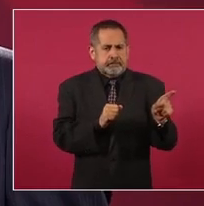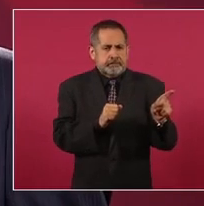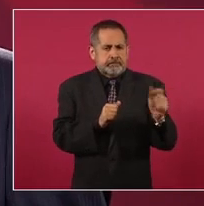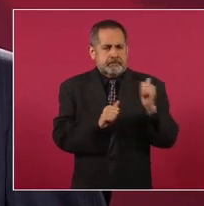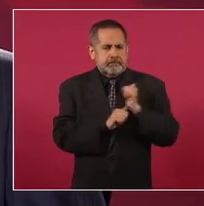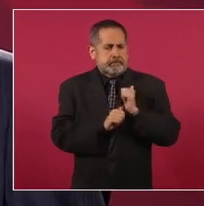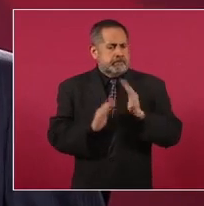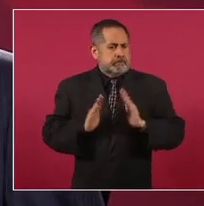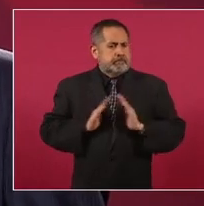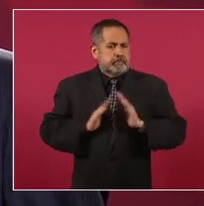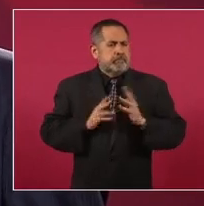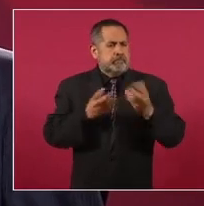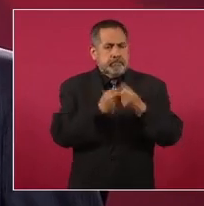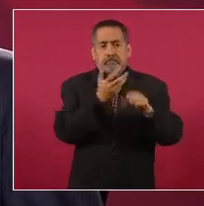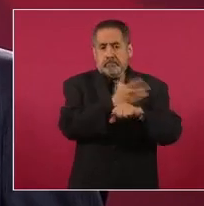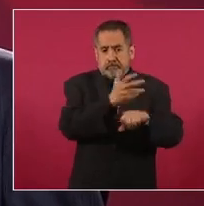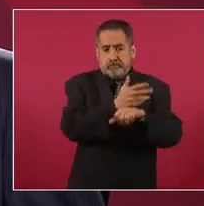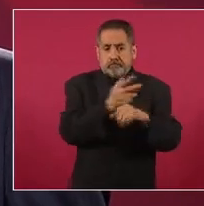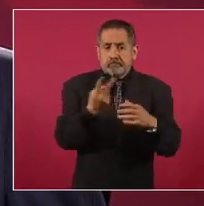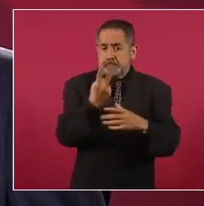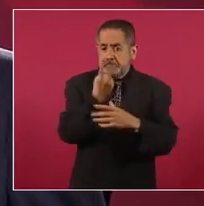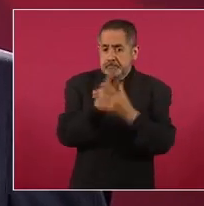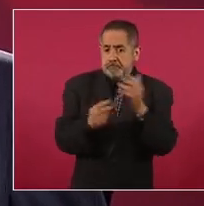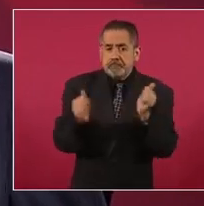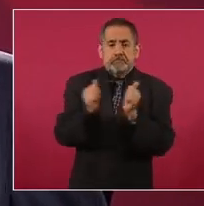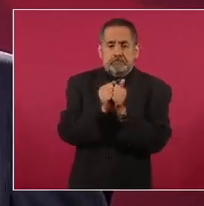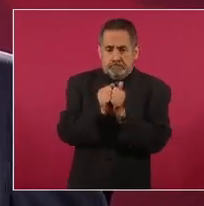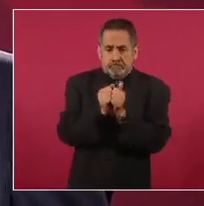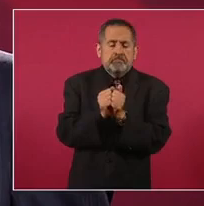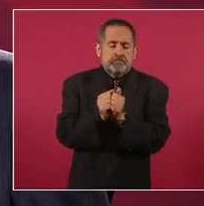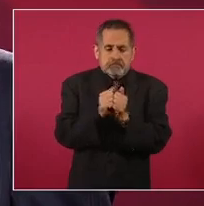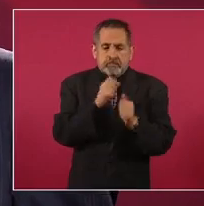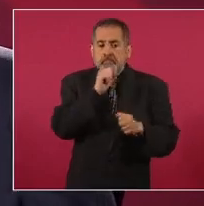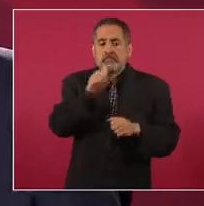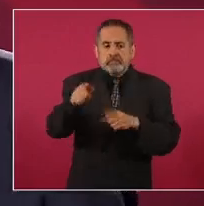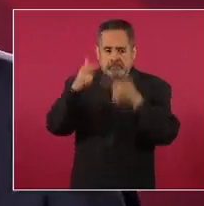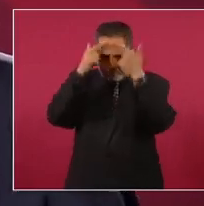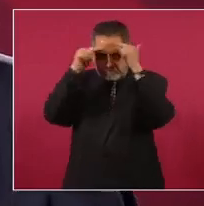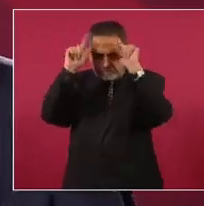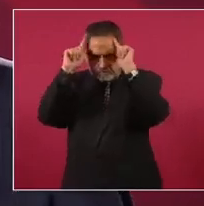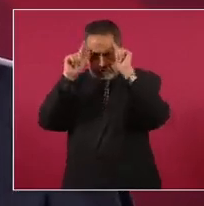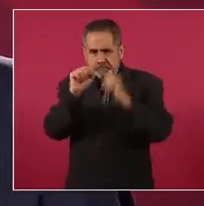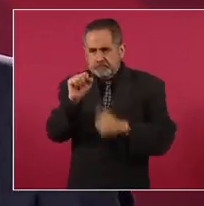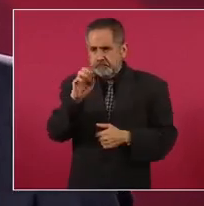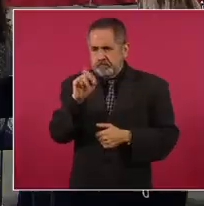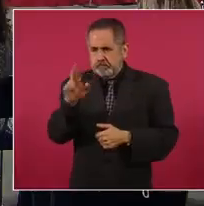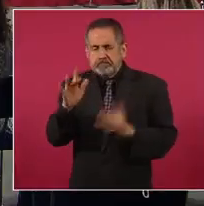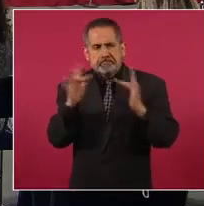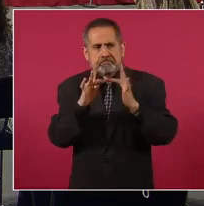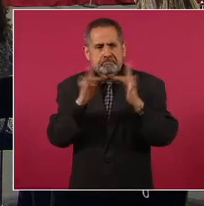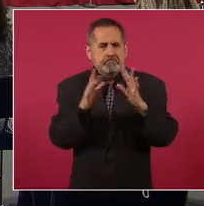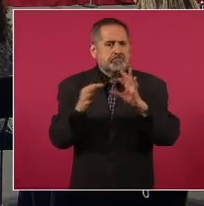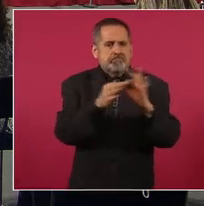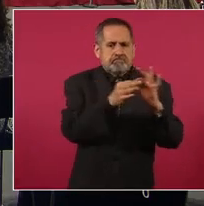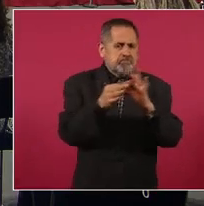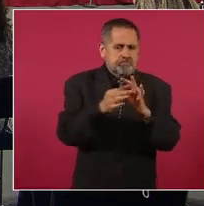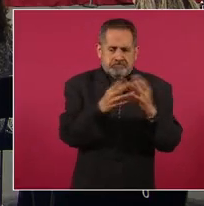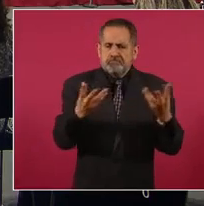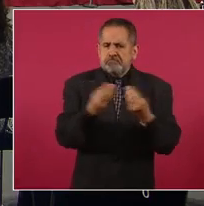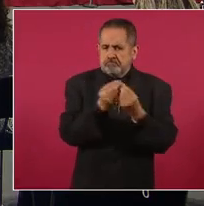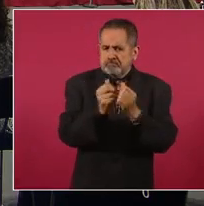las Fuerzas Armadas de Estados Unidos. Lo mismo en el caso de Marina. Hay comunicación permanente.